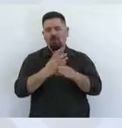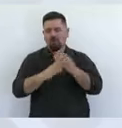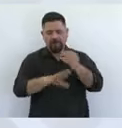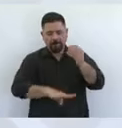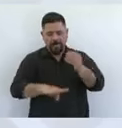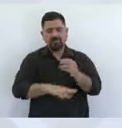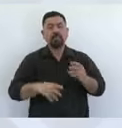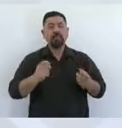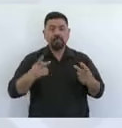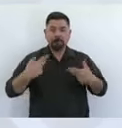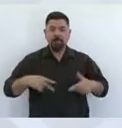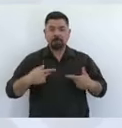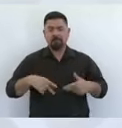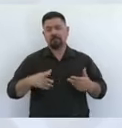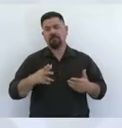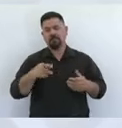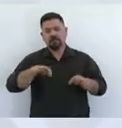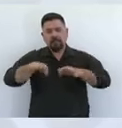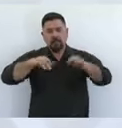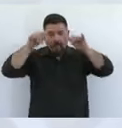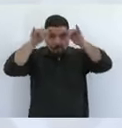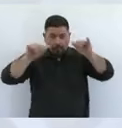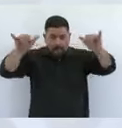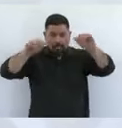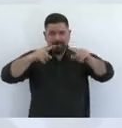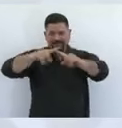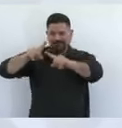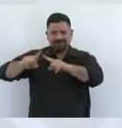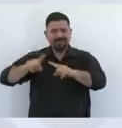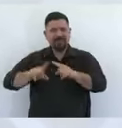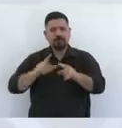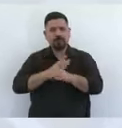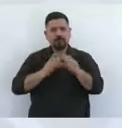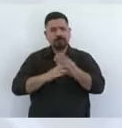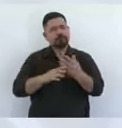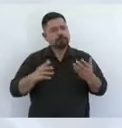actividades productivas. Ahora que ya estábamos